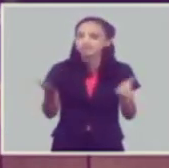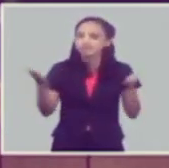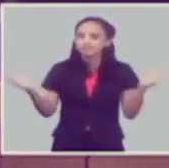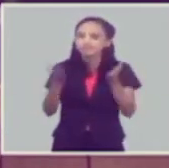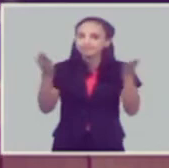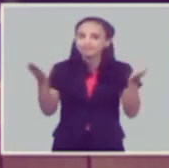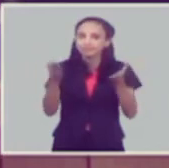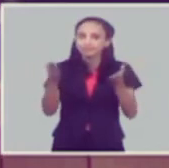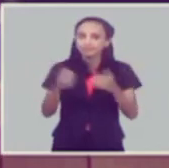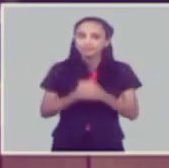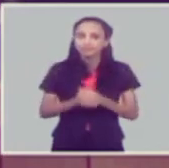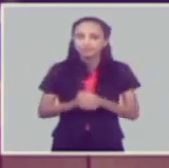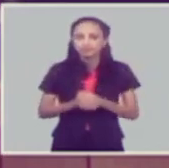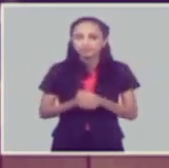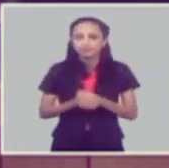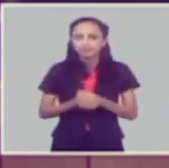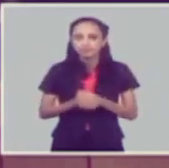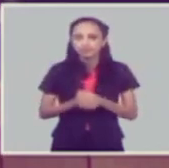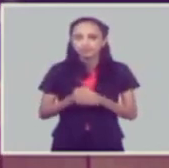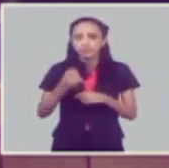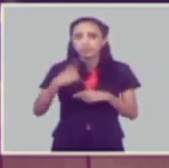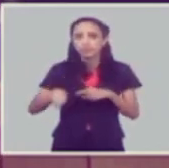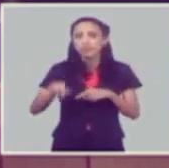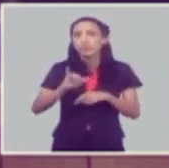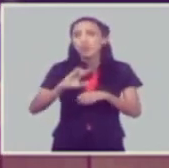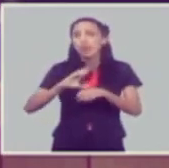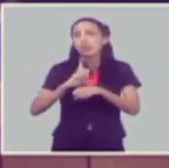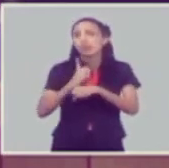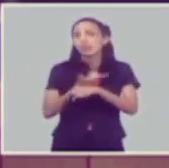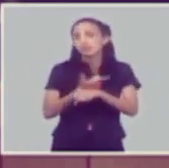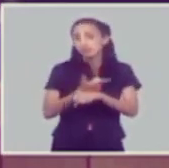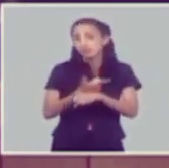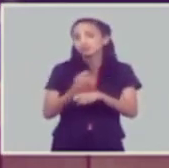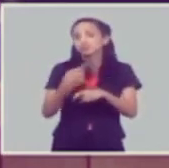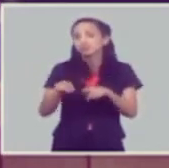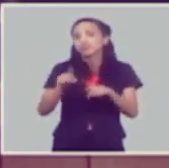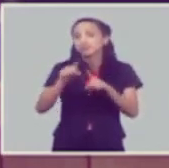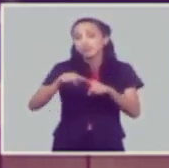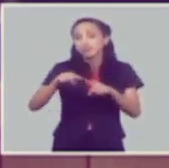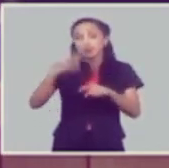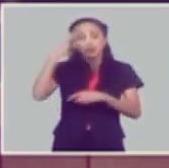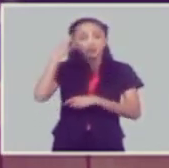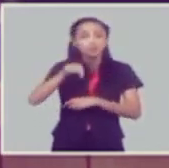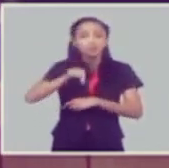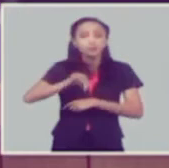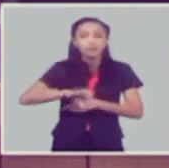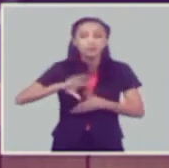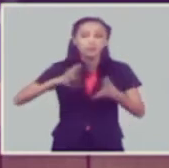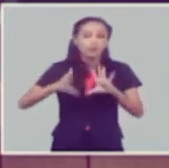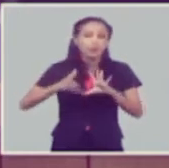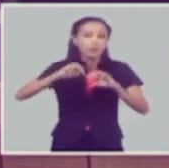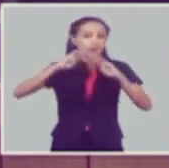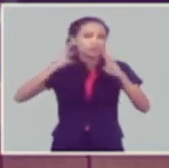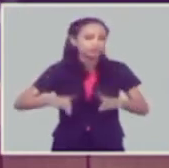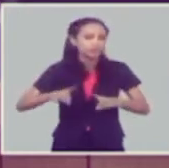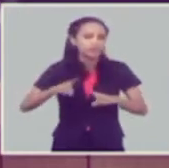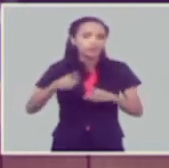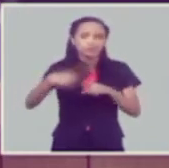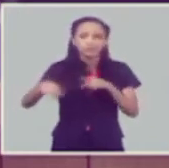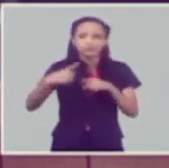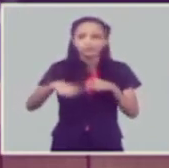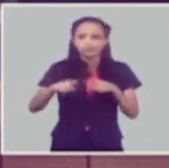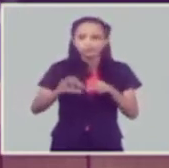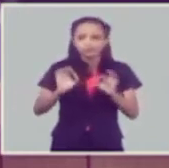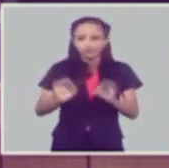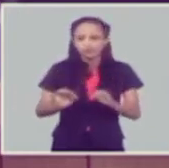resulta inaceptablemente lento al gobierno electrónico, necesariamente conectado con las inquietudes y cuestionamientos de